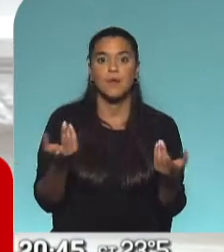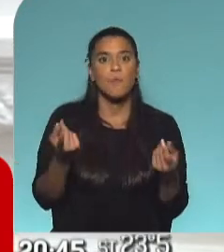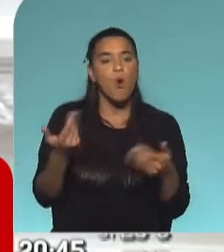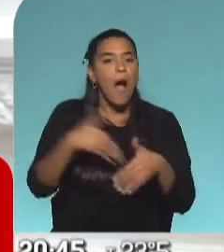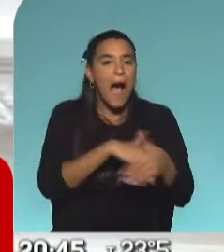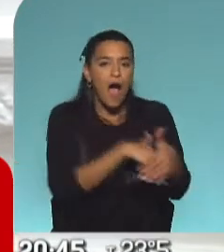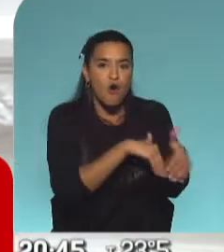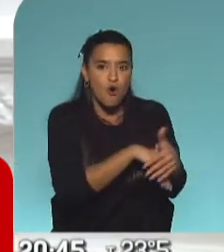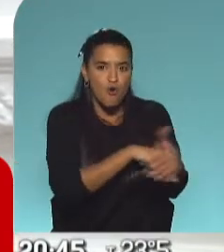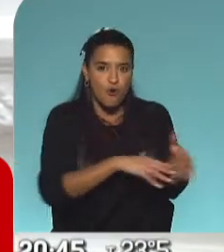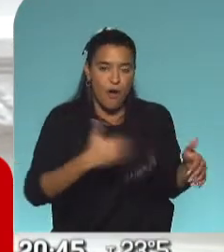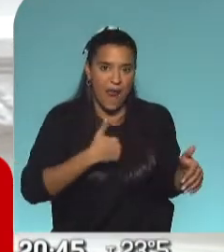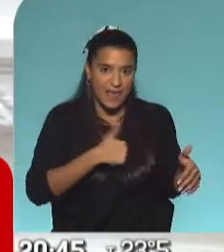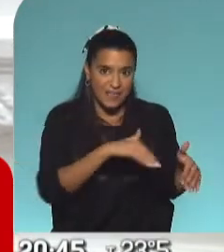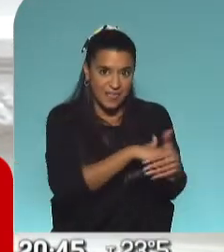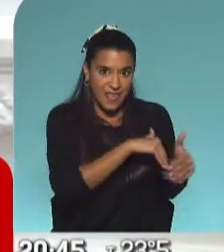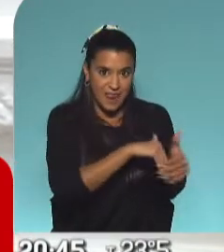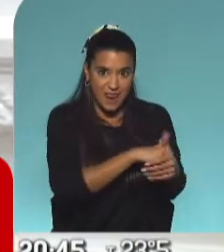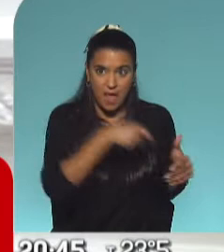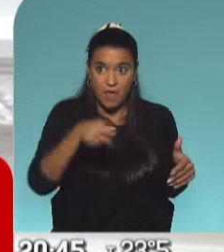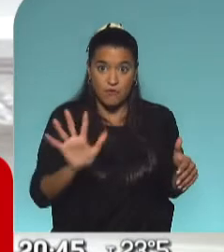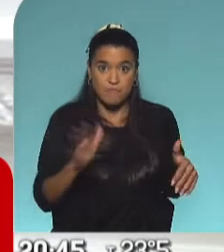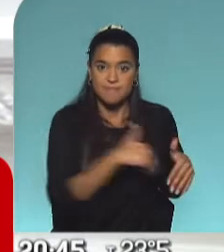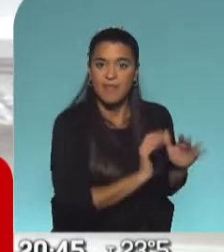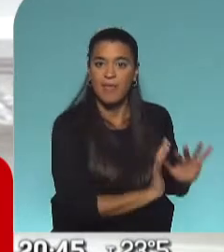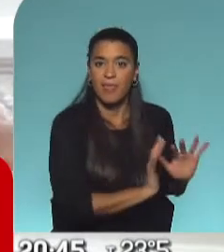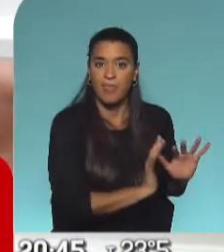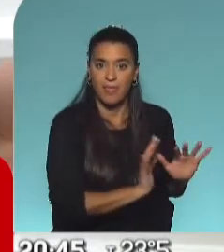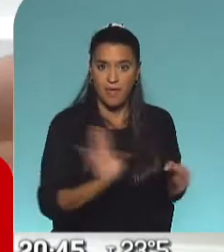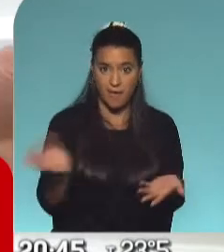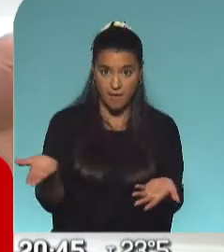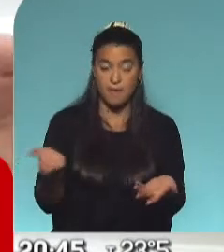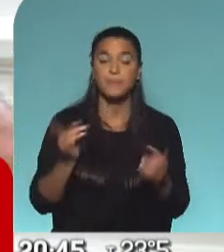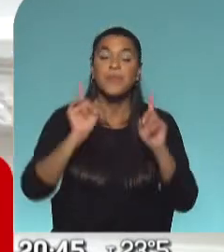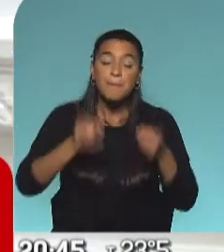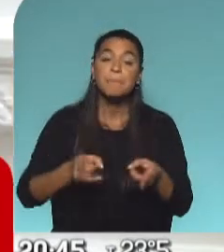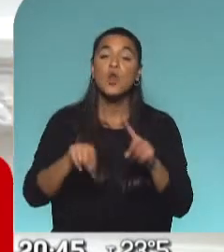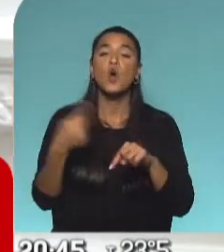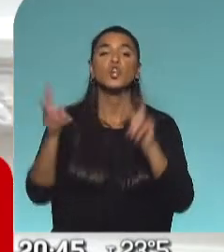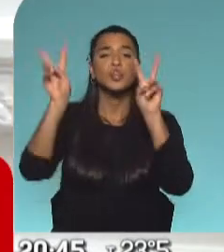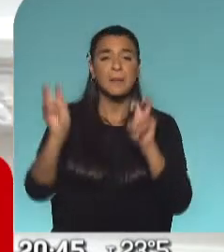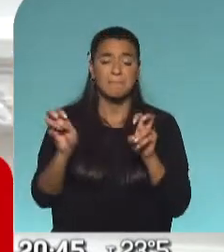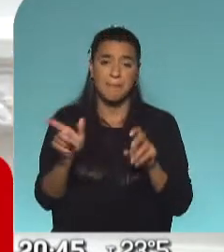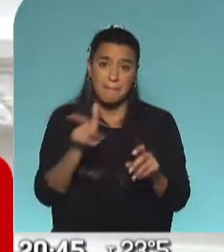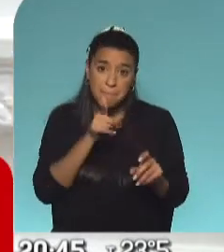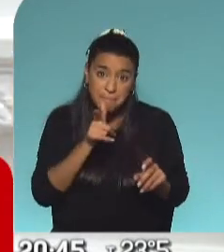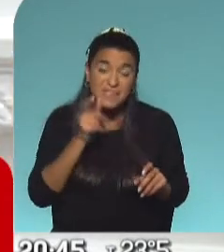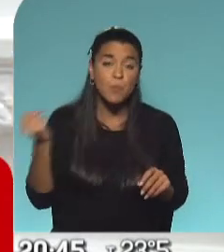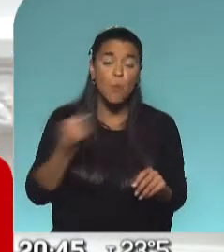ahorro de parte de la Argentina en cuanto a su deuda. Y después otra de las cuestiones que nos parece